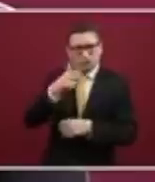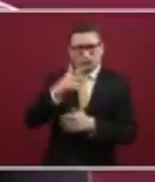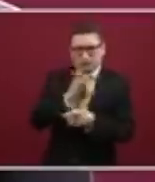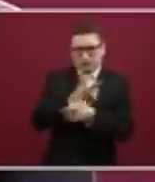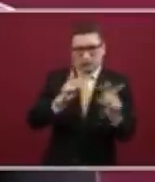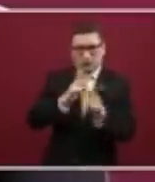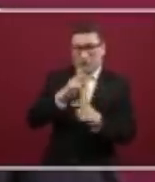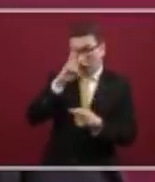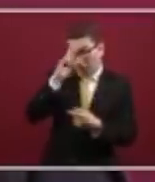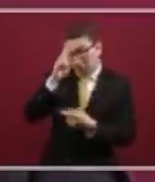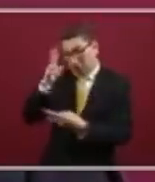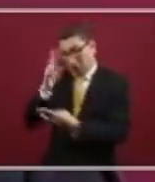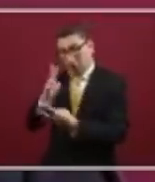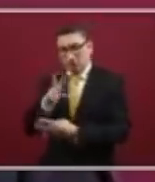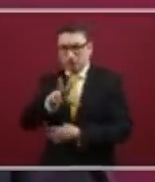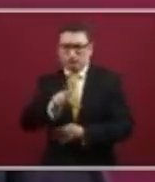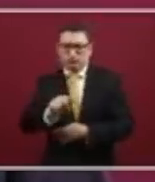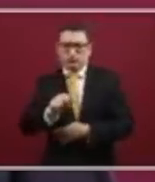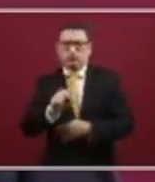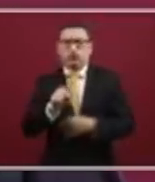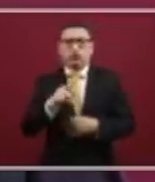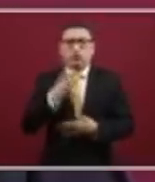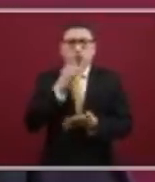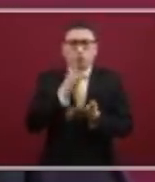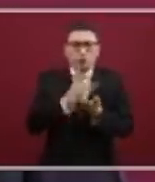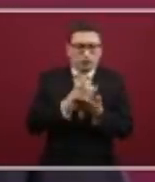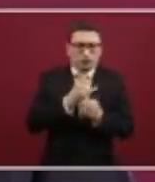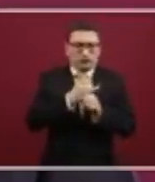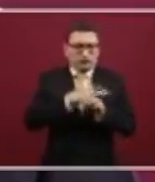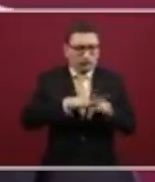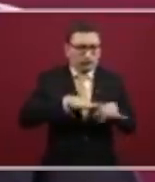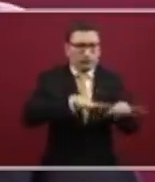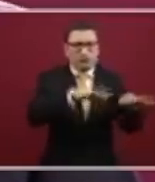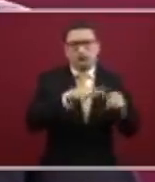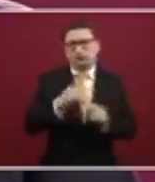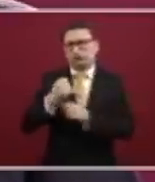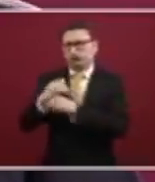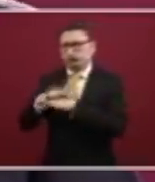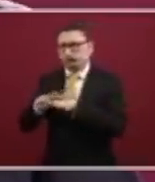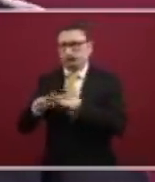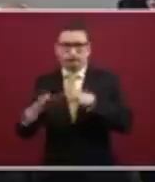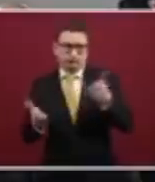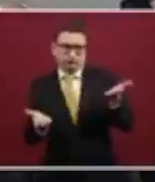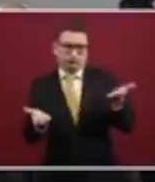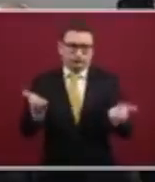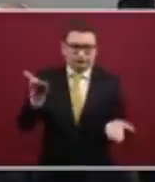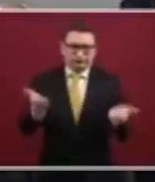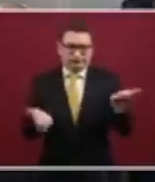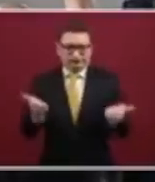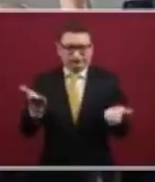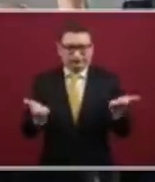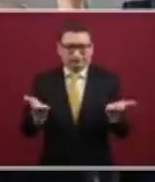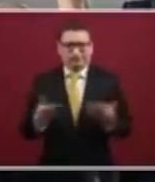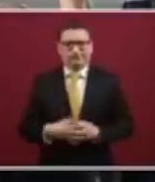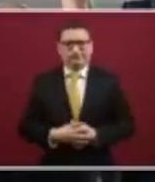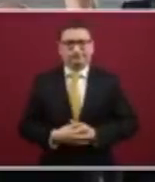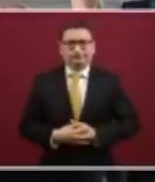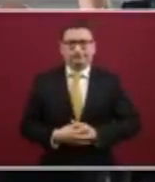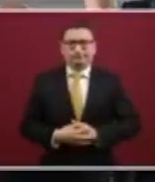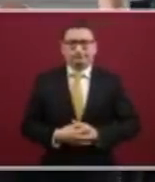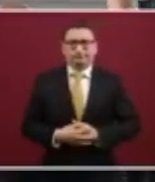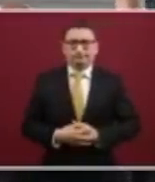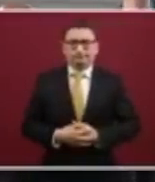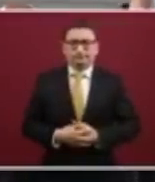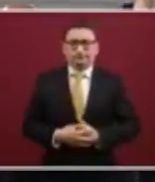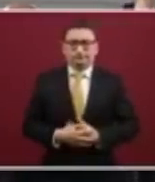de censurar a nadie, sino pues crear un debate y generar también contrastes y contrapesos. Perfecto, gracias, presidente.